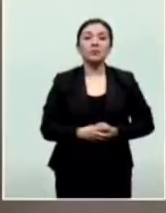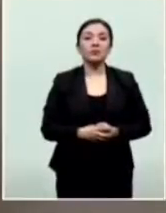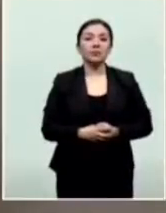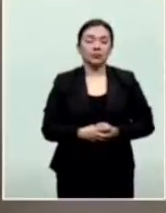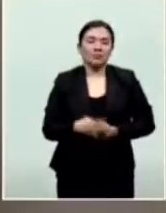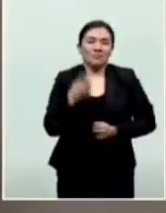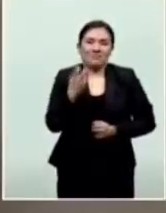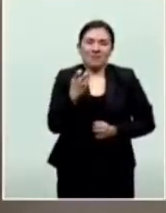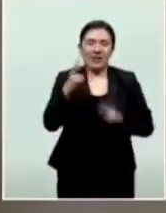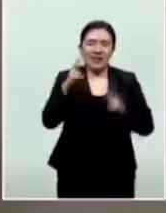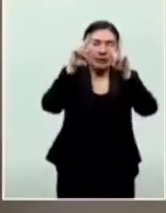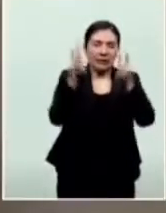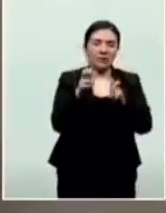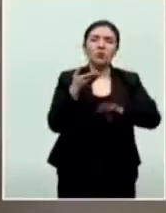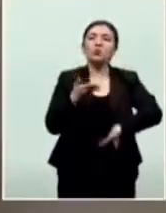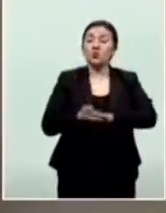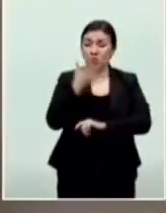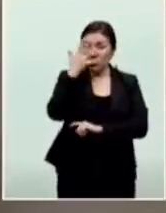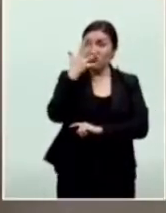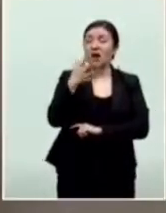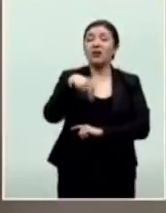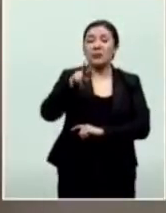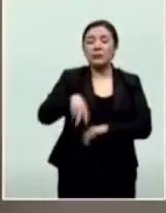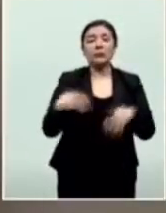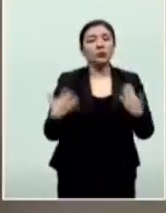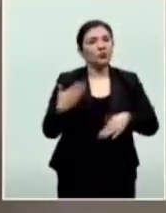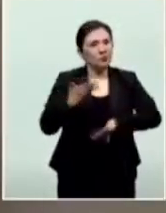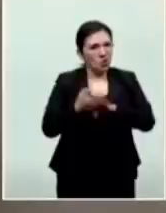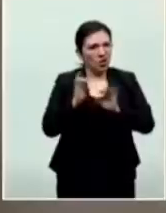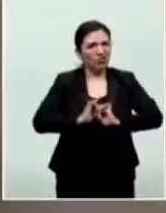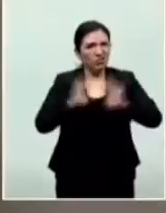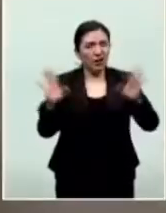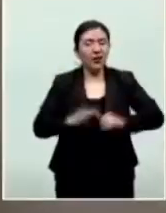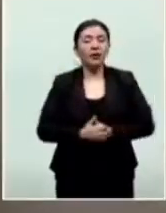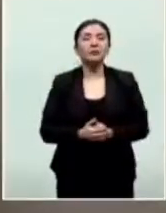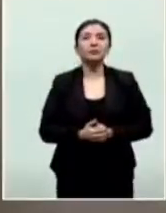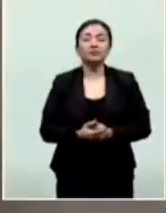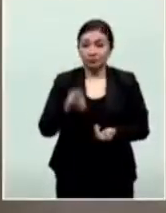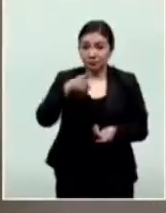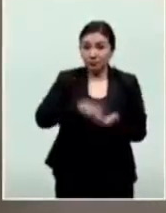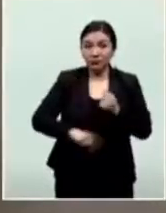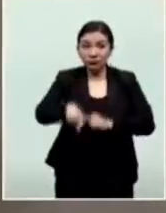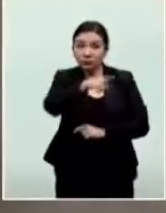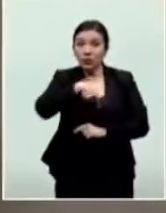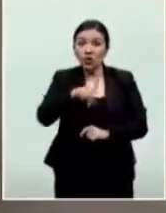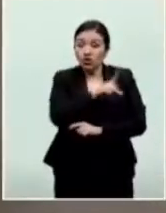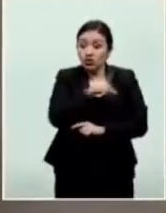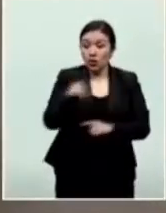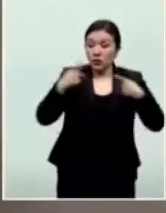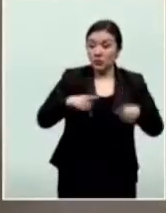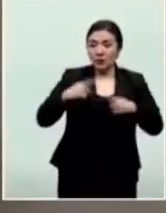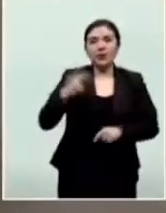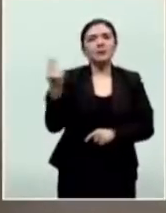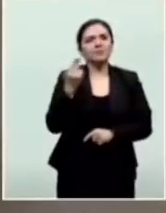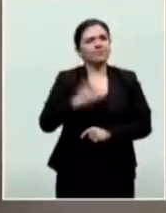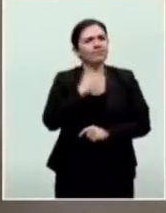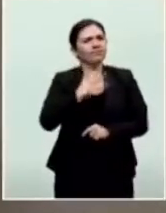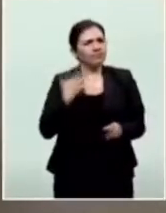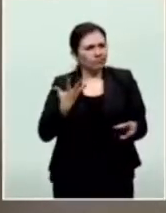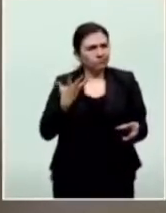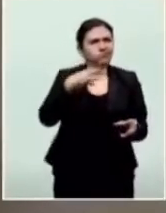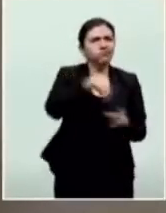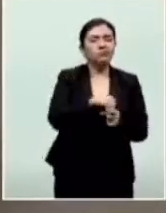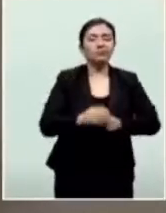que este es un tema serio, un tema delicado, en el que todos y todas debemos involucrarnos,